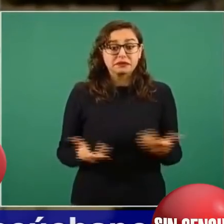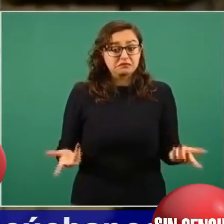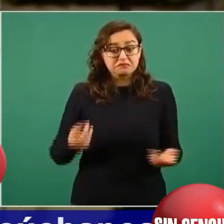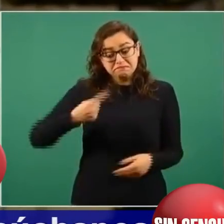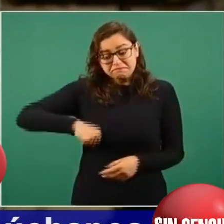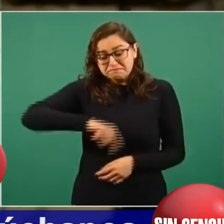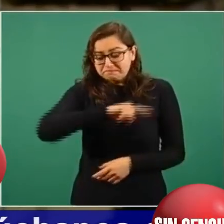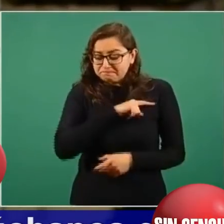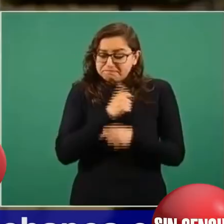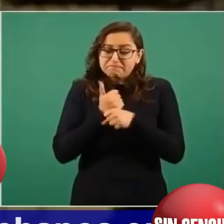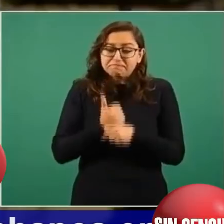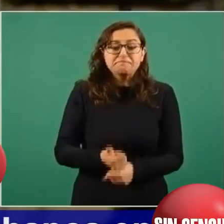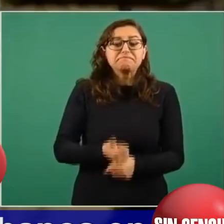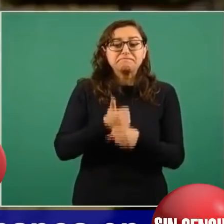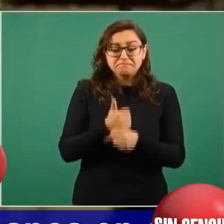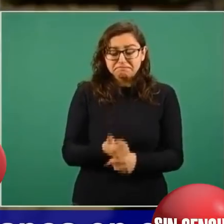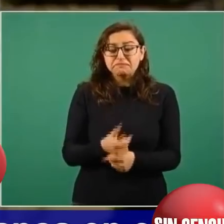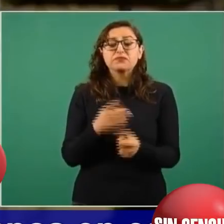laboral.